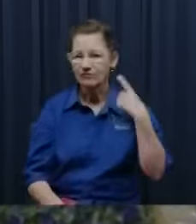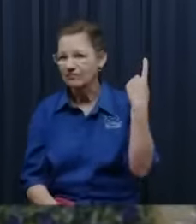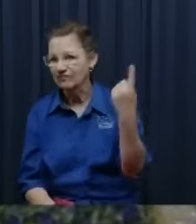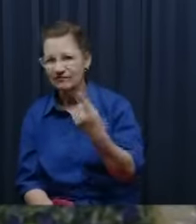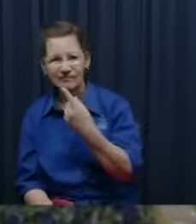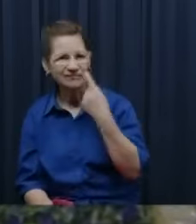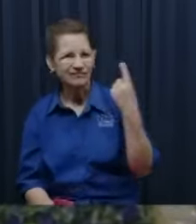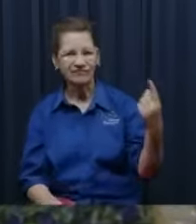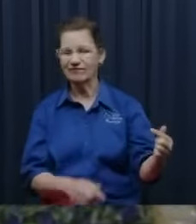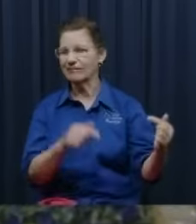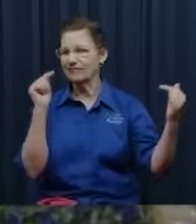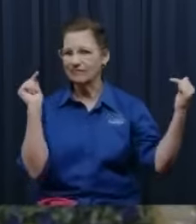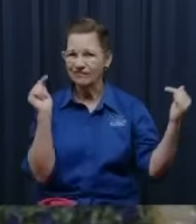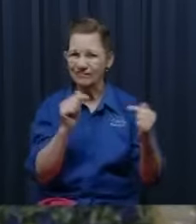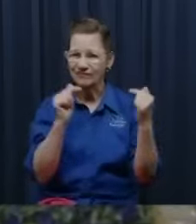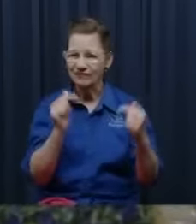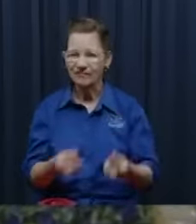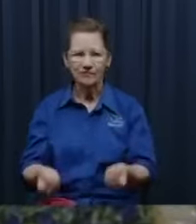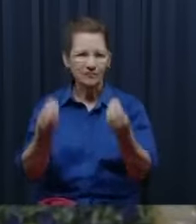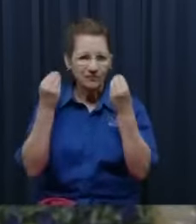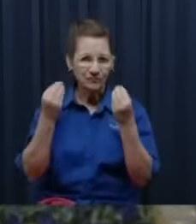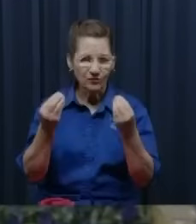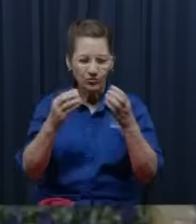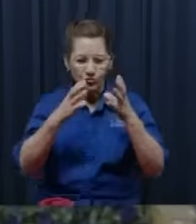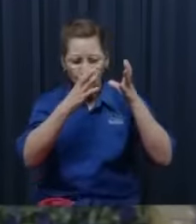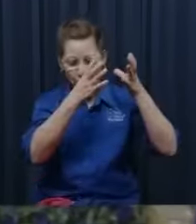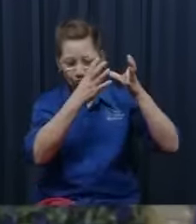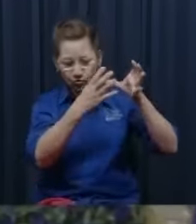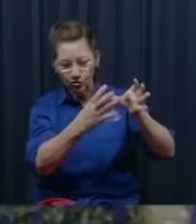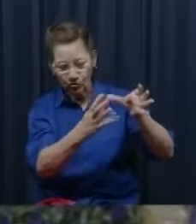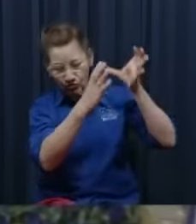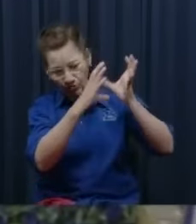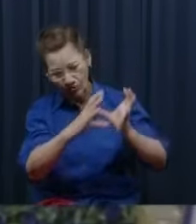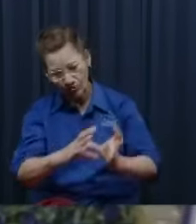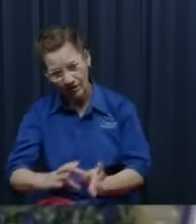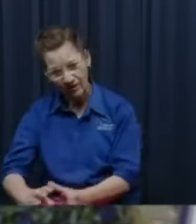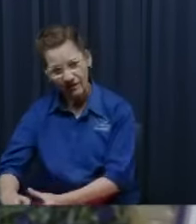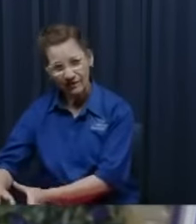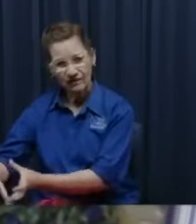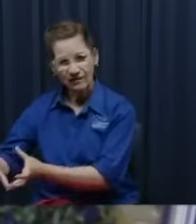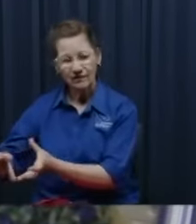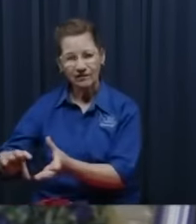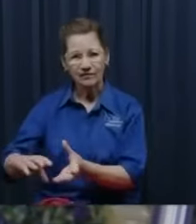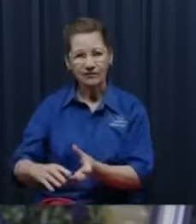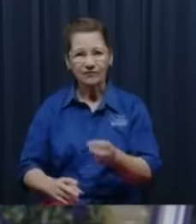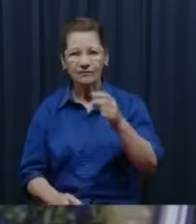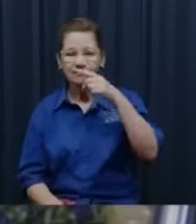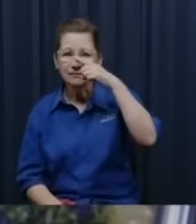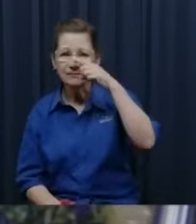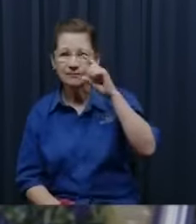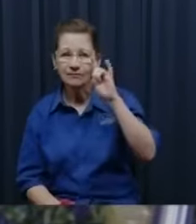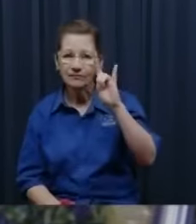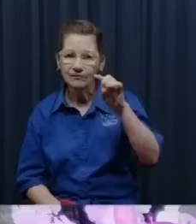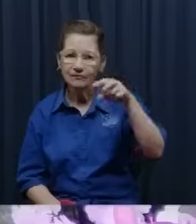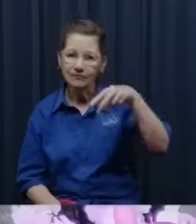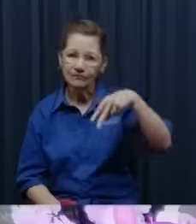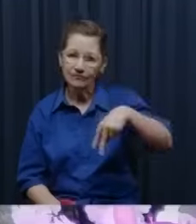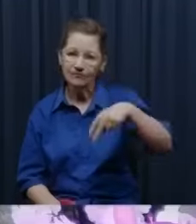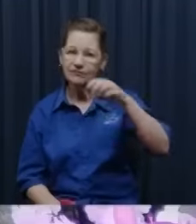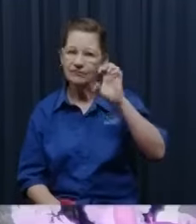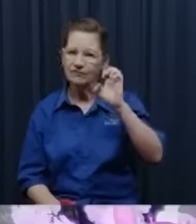túneles cientos de túneles que tenían en toda la granja de gasa para poder meter armas secuestrar